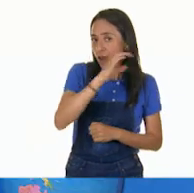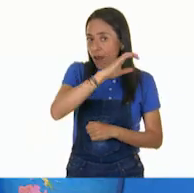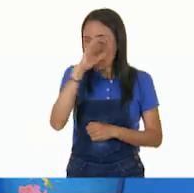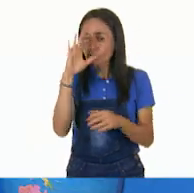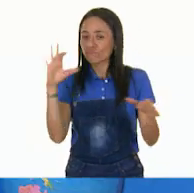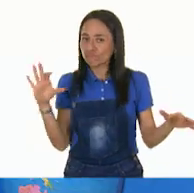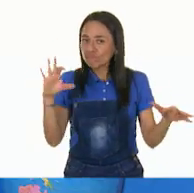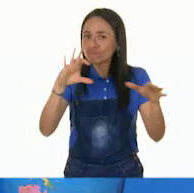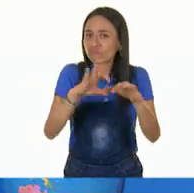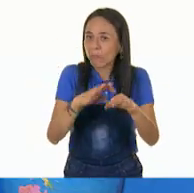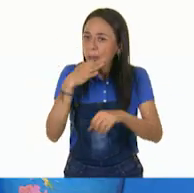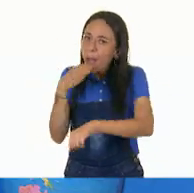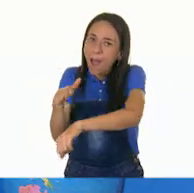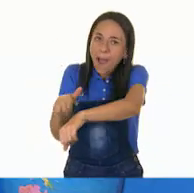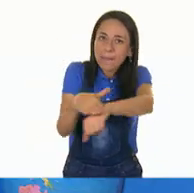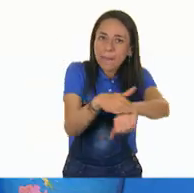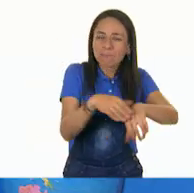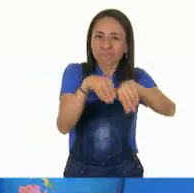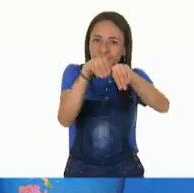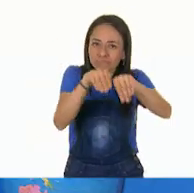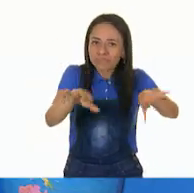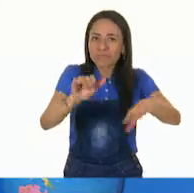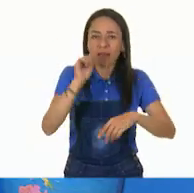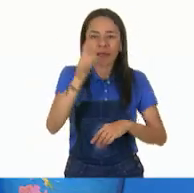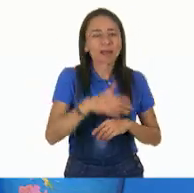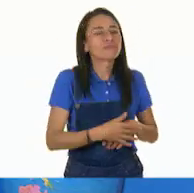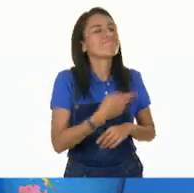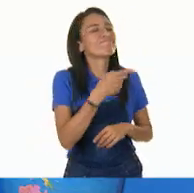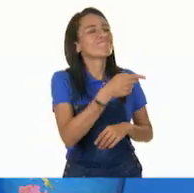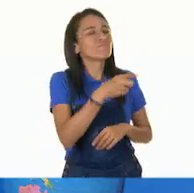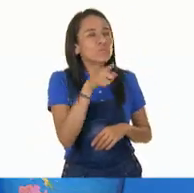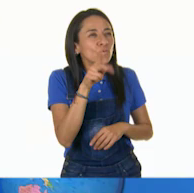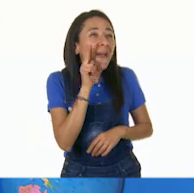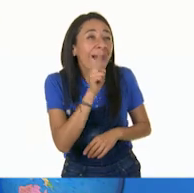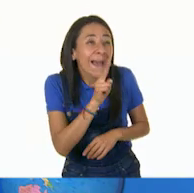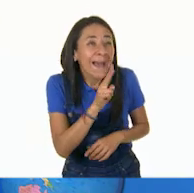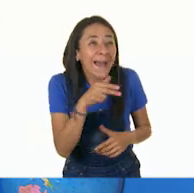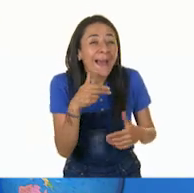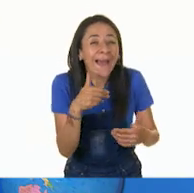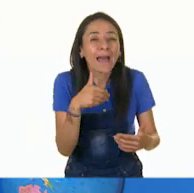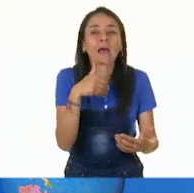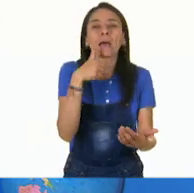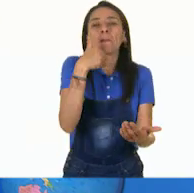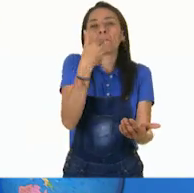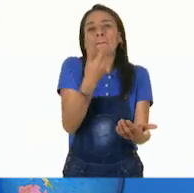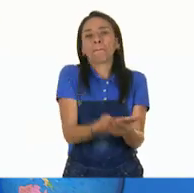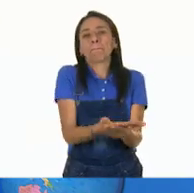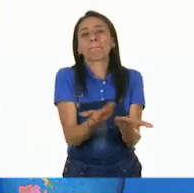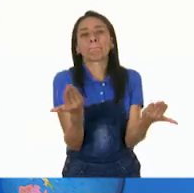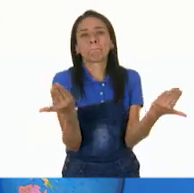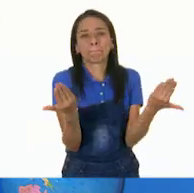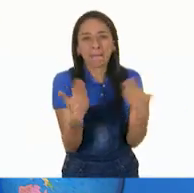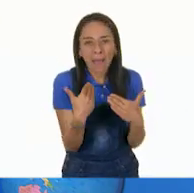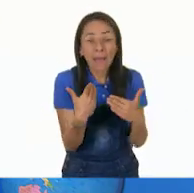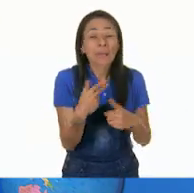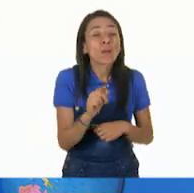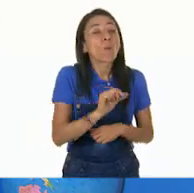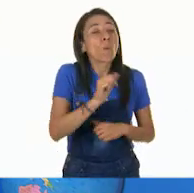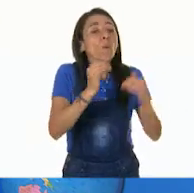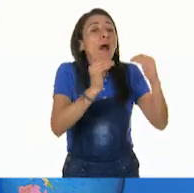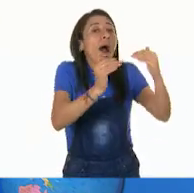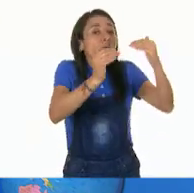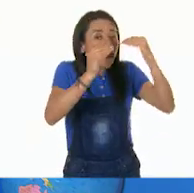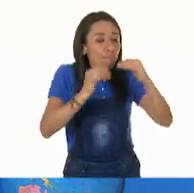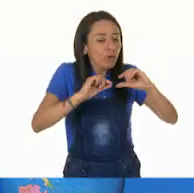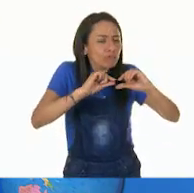exactamente me parece que caíste en el truco raulito y también bueno hay otras letras pequeñitas chiquitas hay